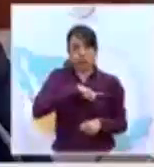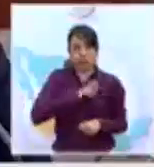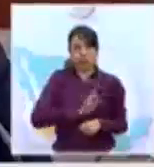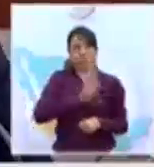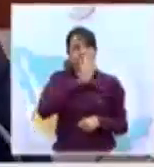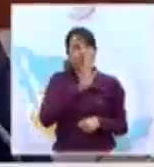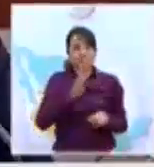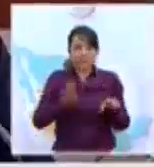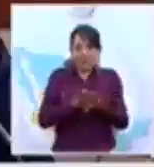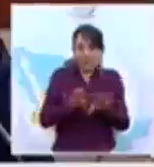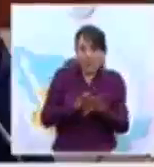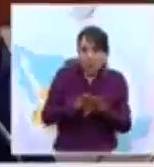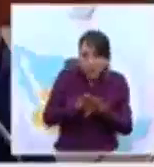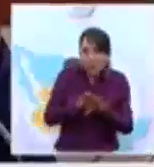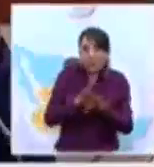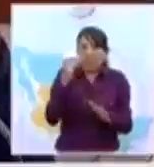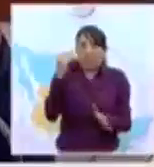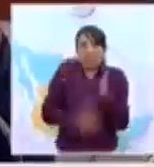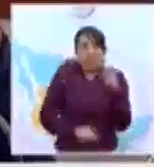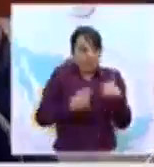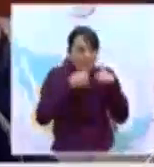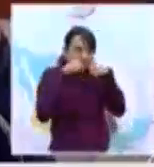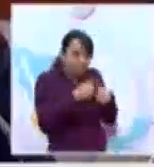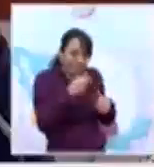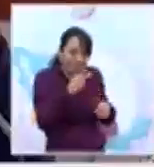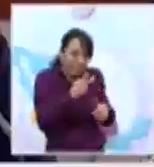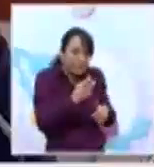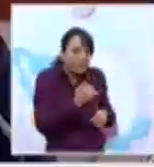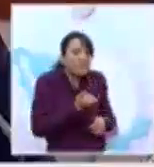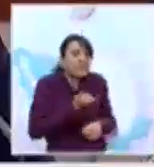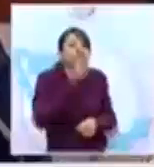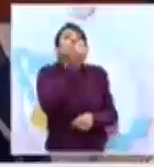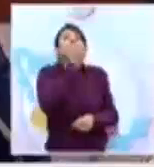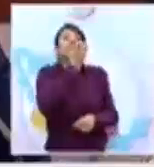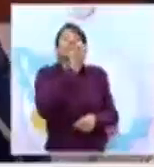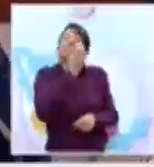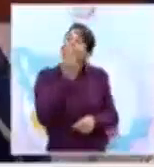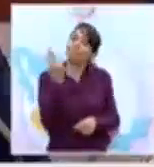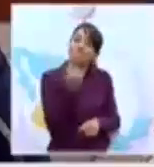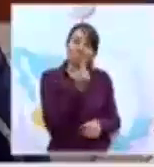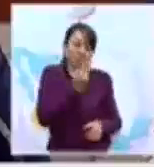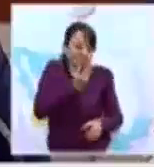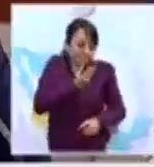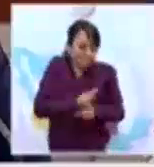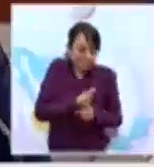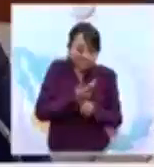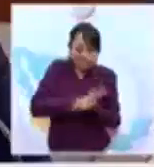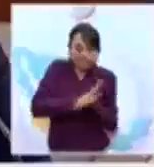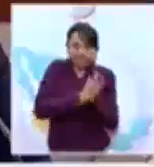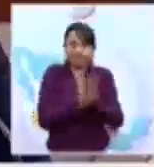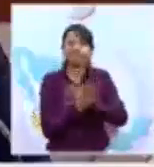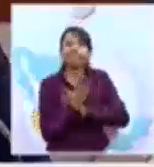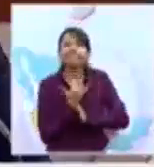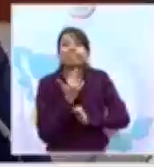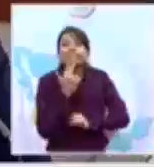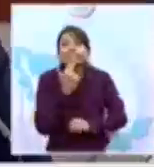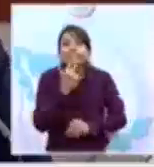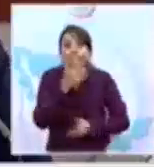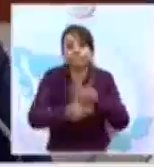estos errores para mejorar y finalmente atender el hambre de este